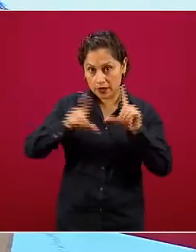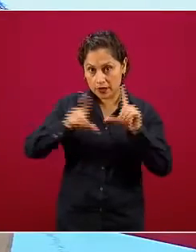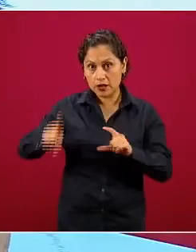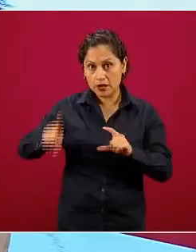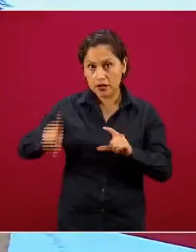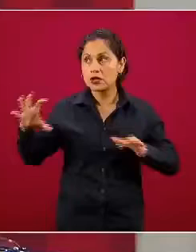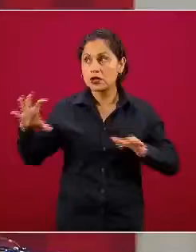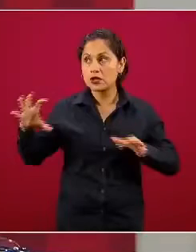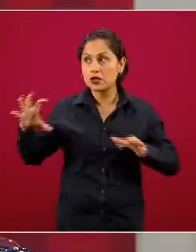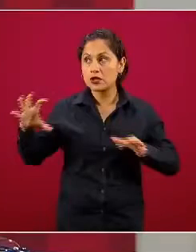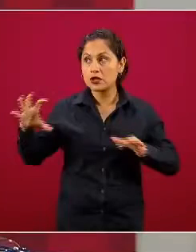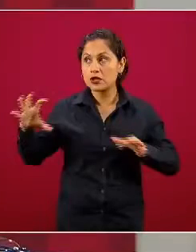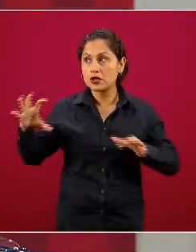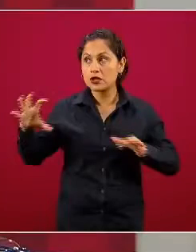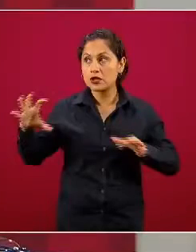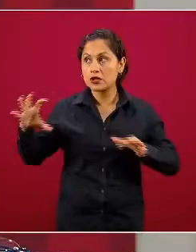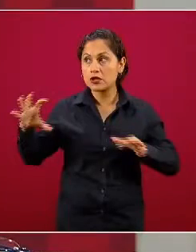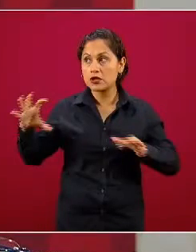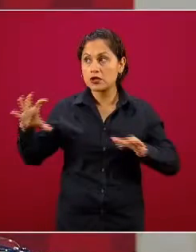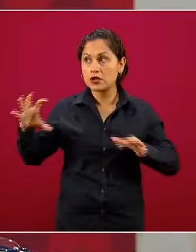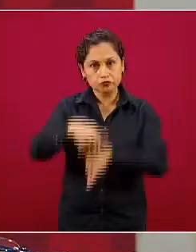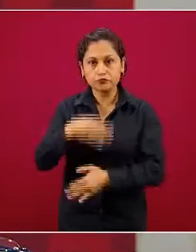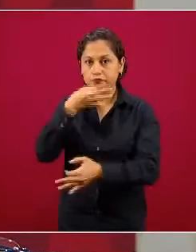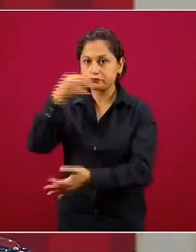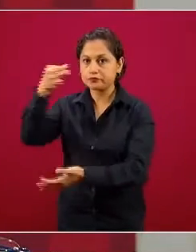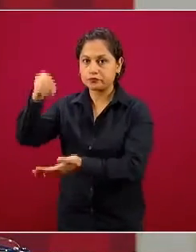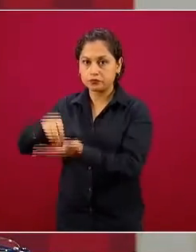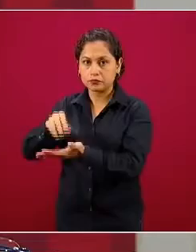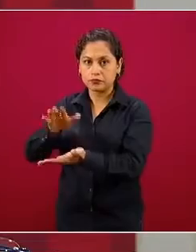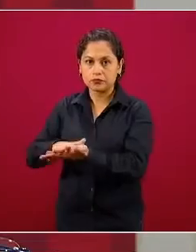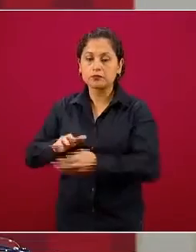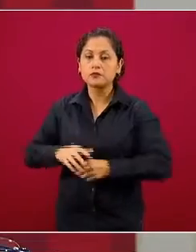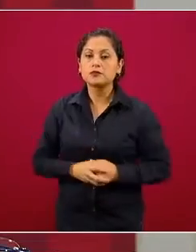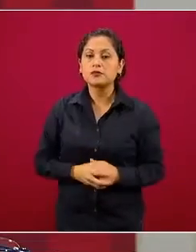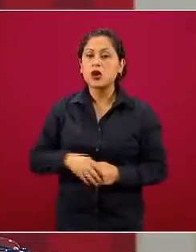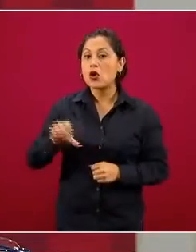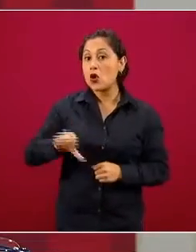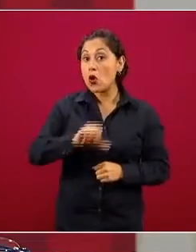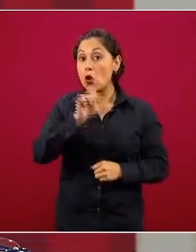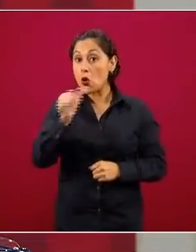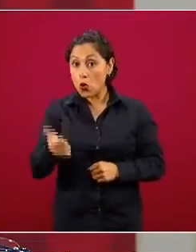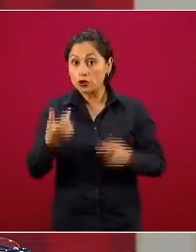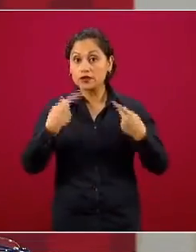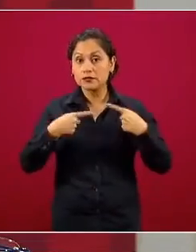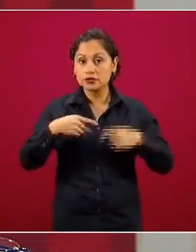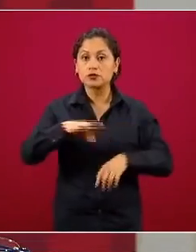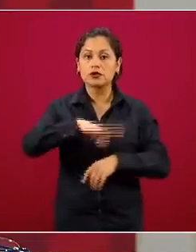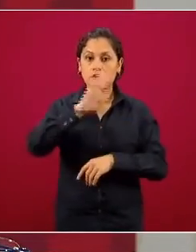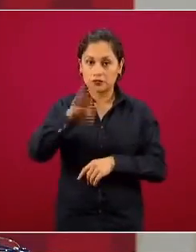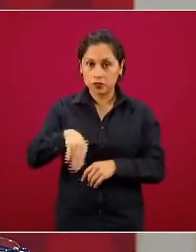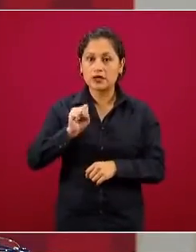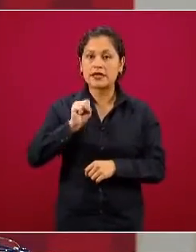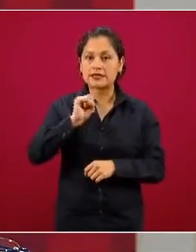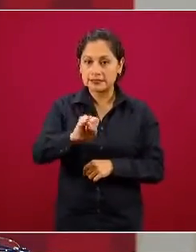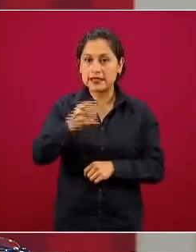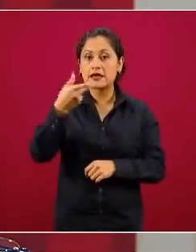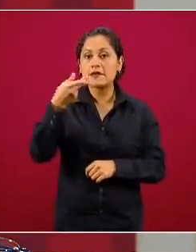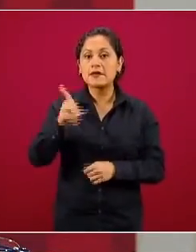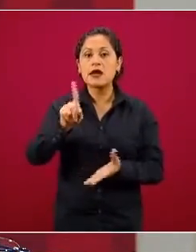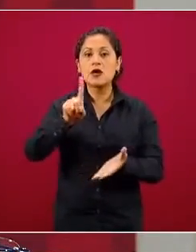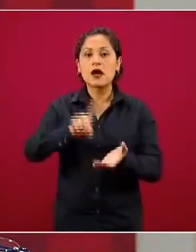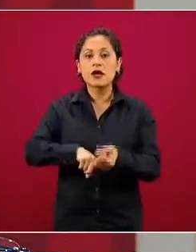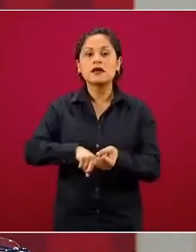Mundial de la Salud. Hay otros fallecimientos también, pero hay un comité técnico de especialistas